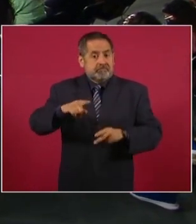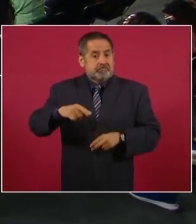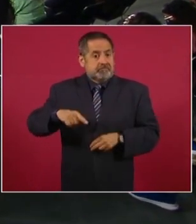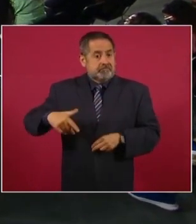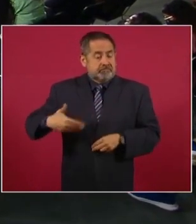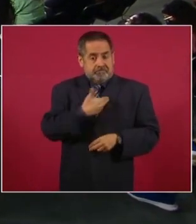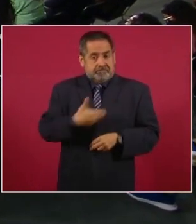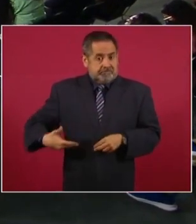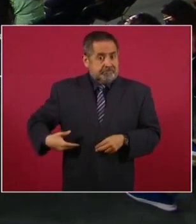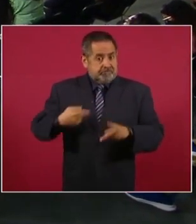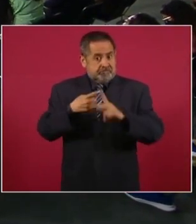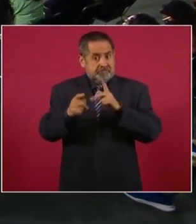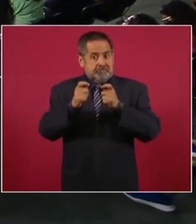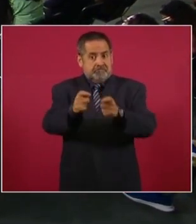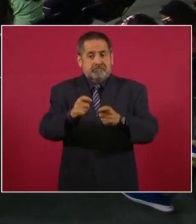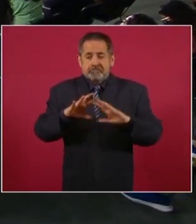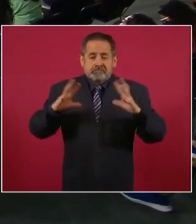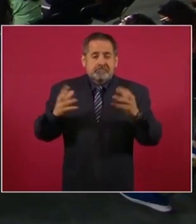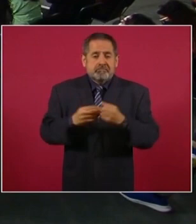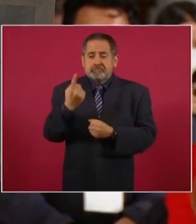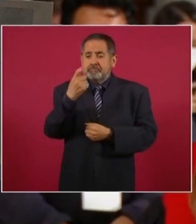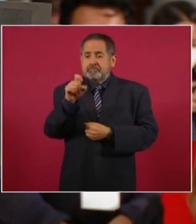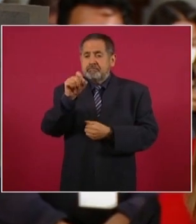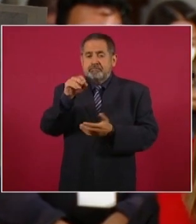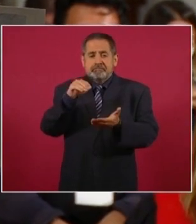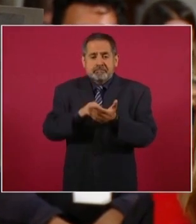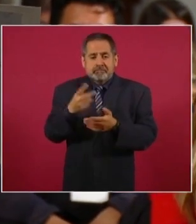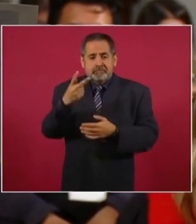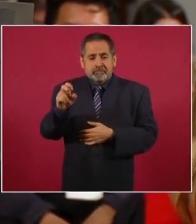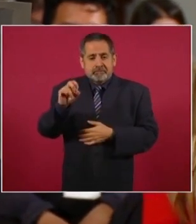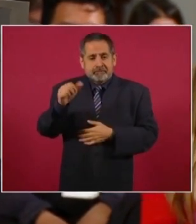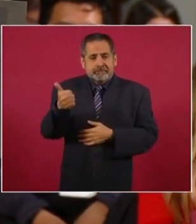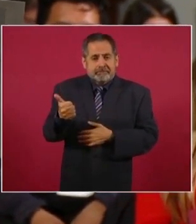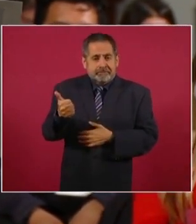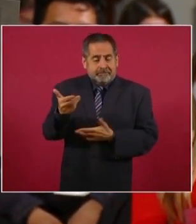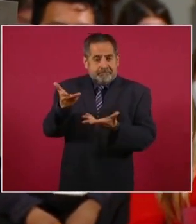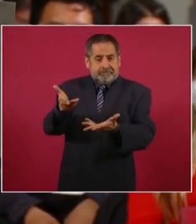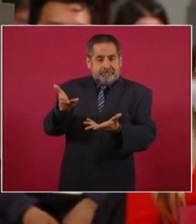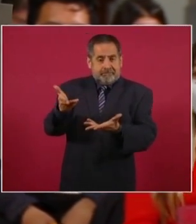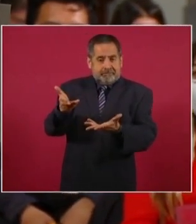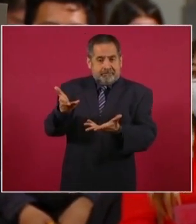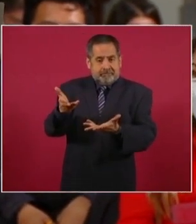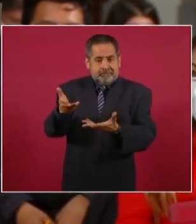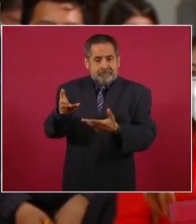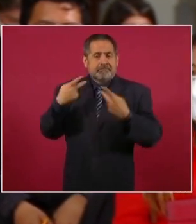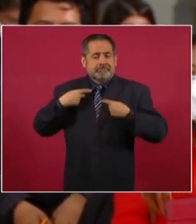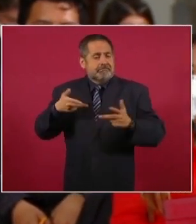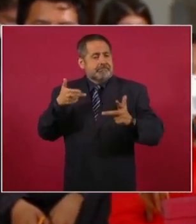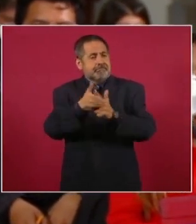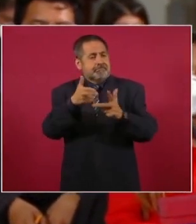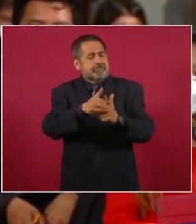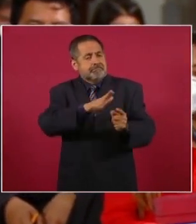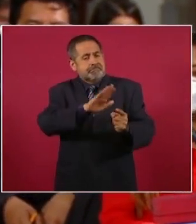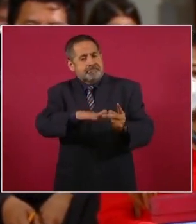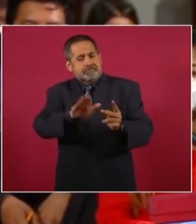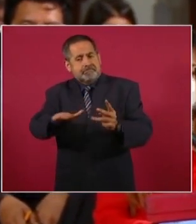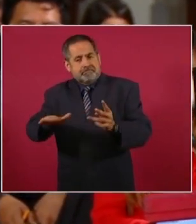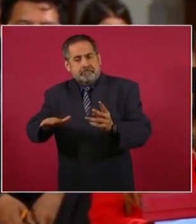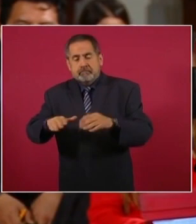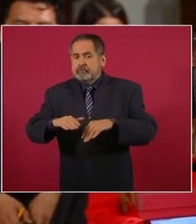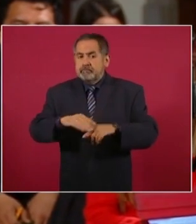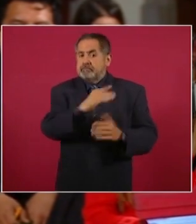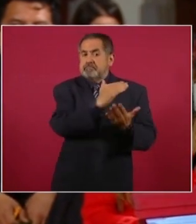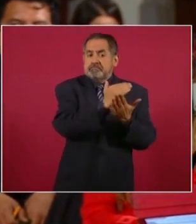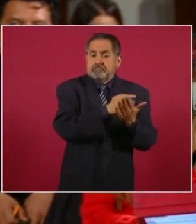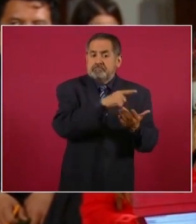ha habido 126,206 mexicanos asesinados más que